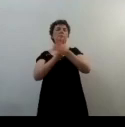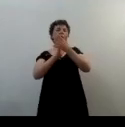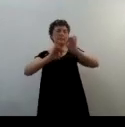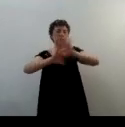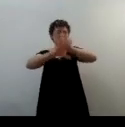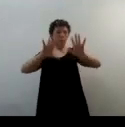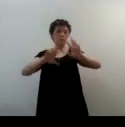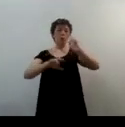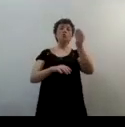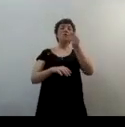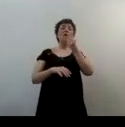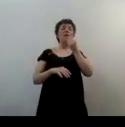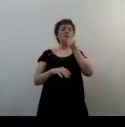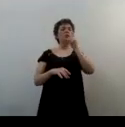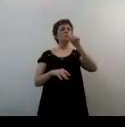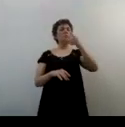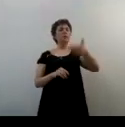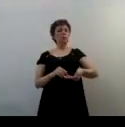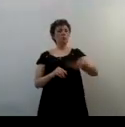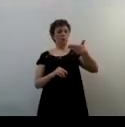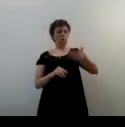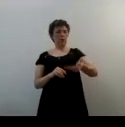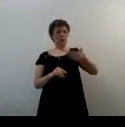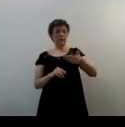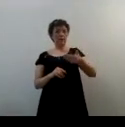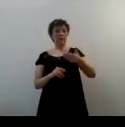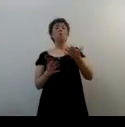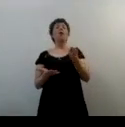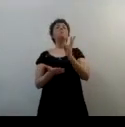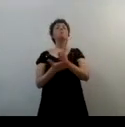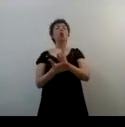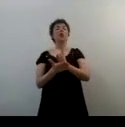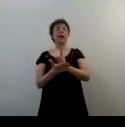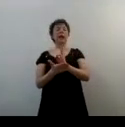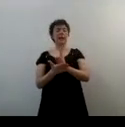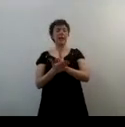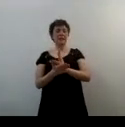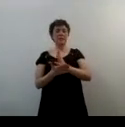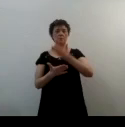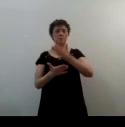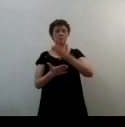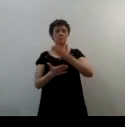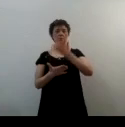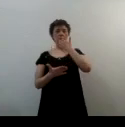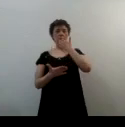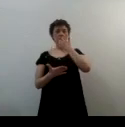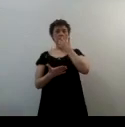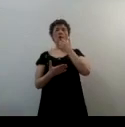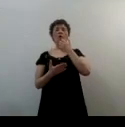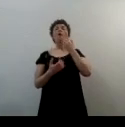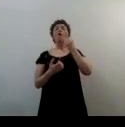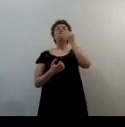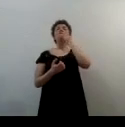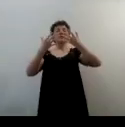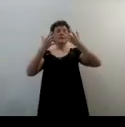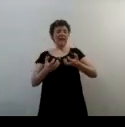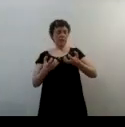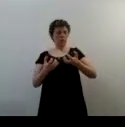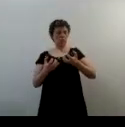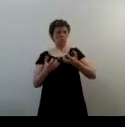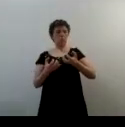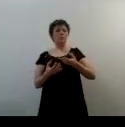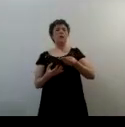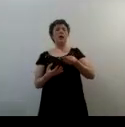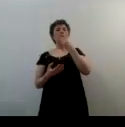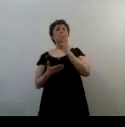alimentos que también son importantes, esos alimentos proteicos, por ejemplo, fruto seco, lo incluimos en alimento